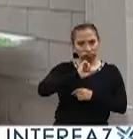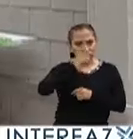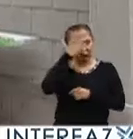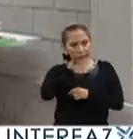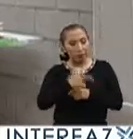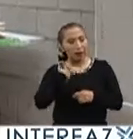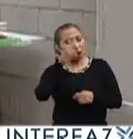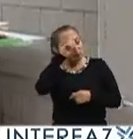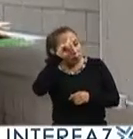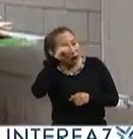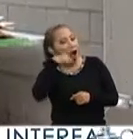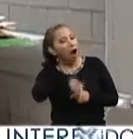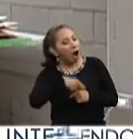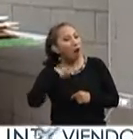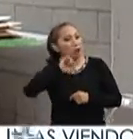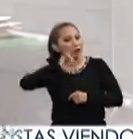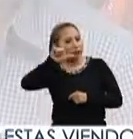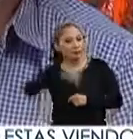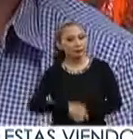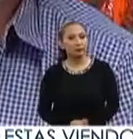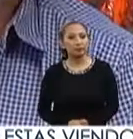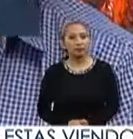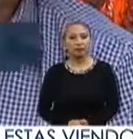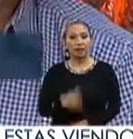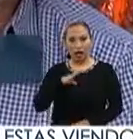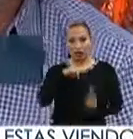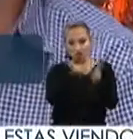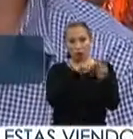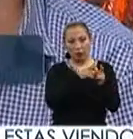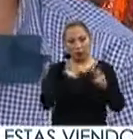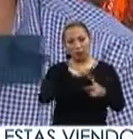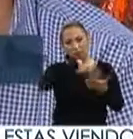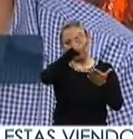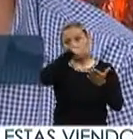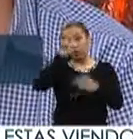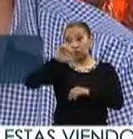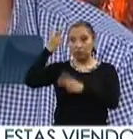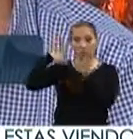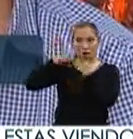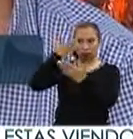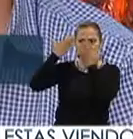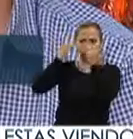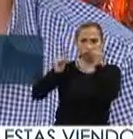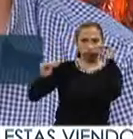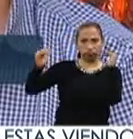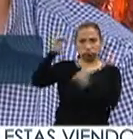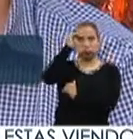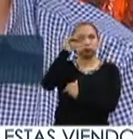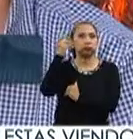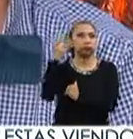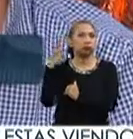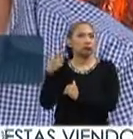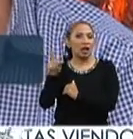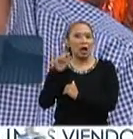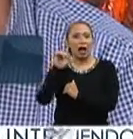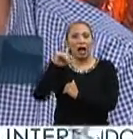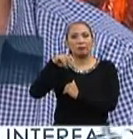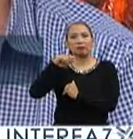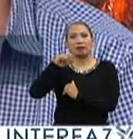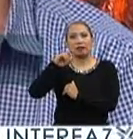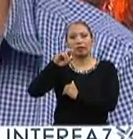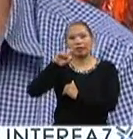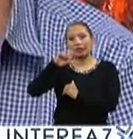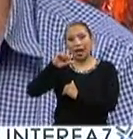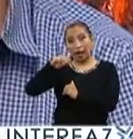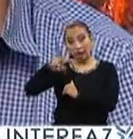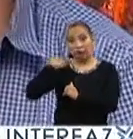que lo han instruido en su quehacer profesional. Habíamos un grupo grande de pintores, muchos de ellos venían de la academia, muchos de la academia de Ámsterdam y todo esto, y